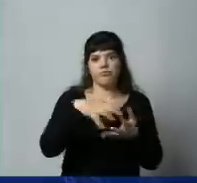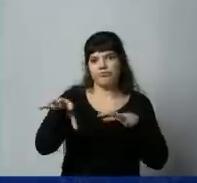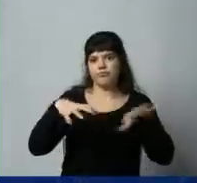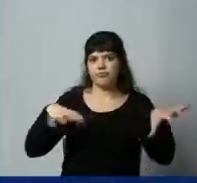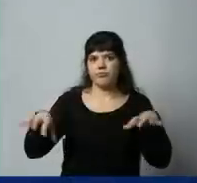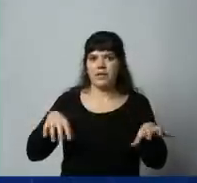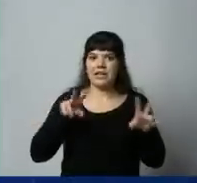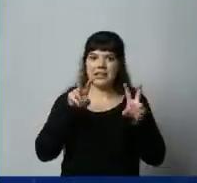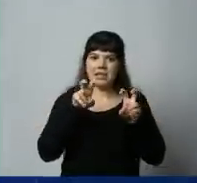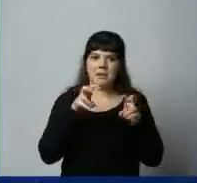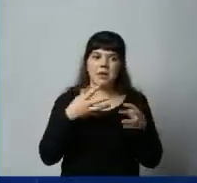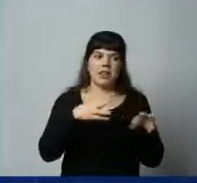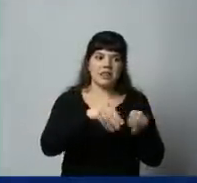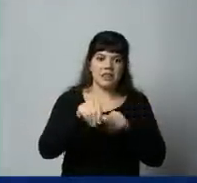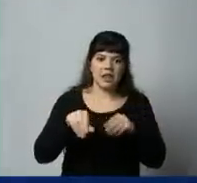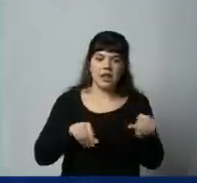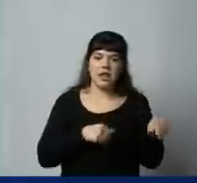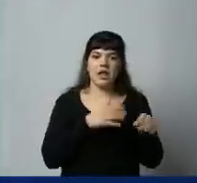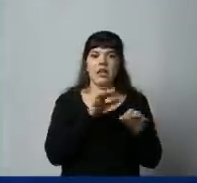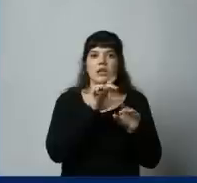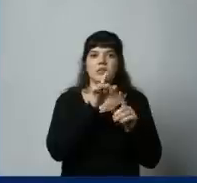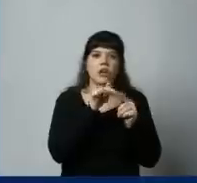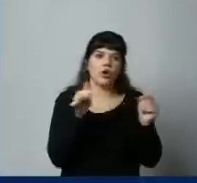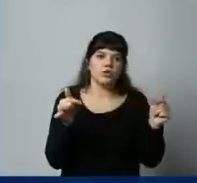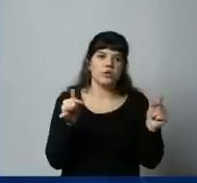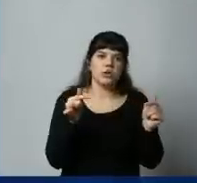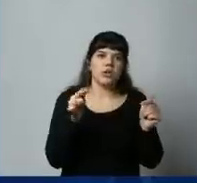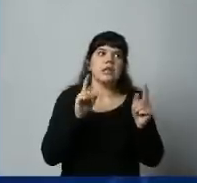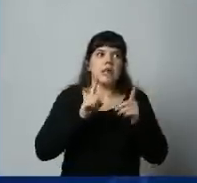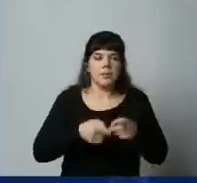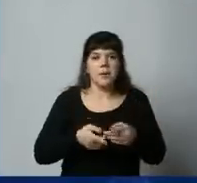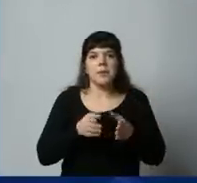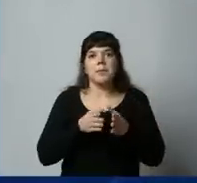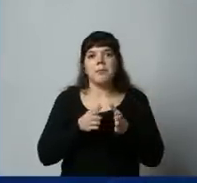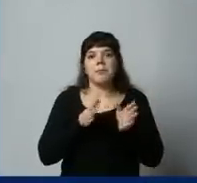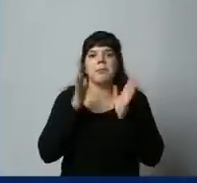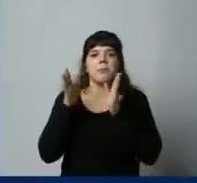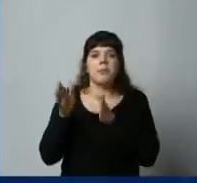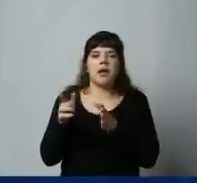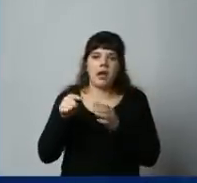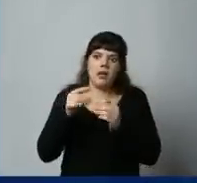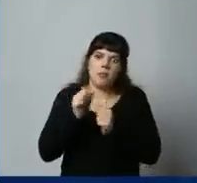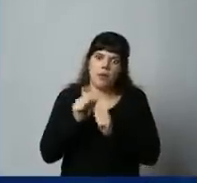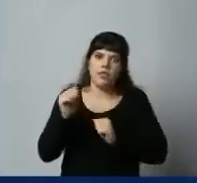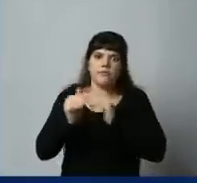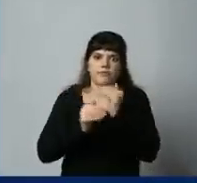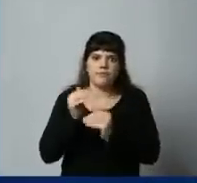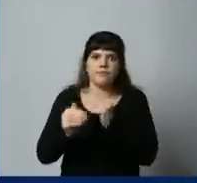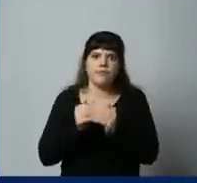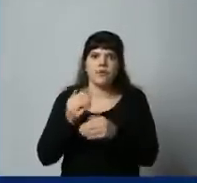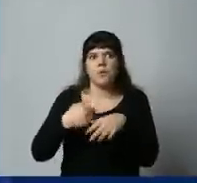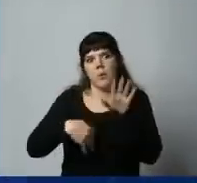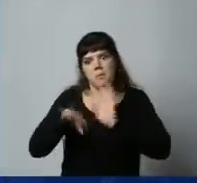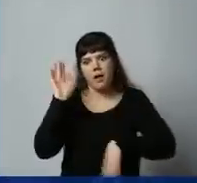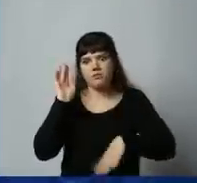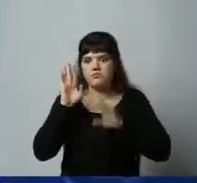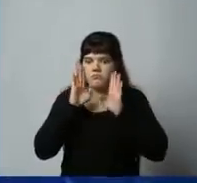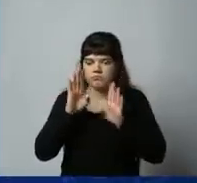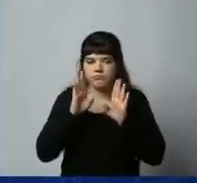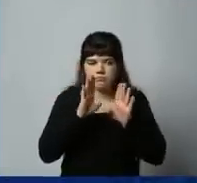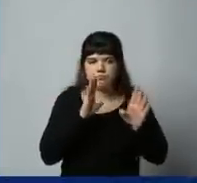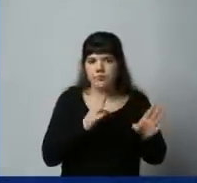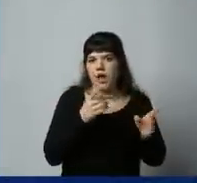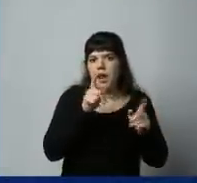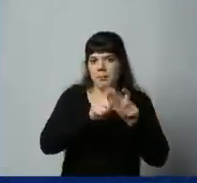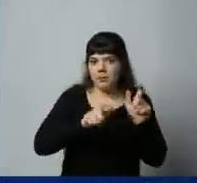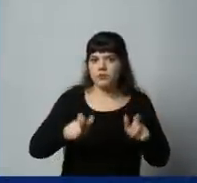la cartera de tierras e inmuebles y para desarrollar eso y bueno tener más posibilidades de que las